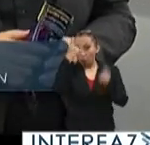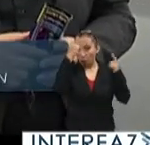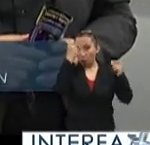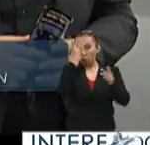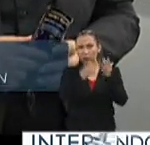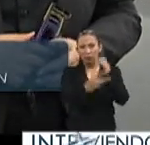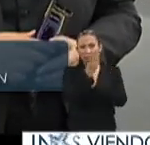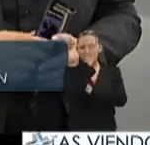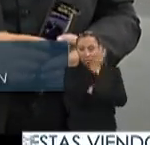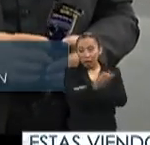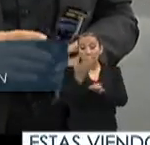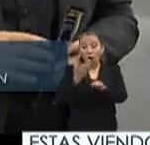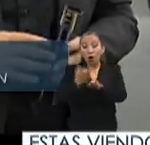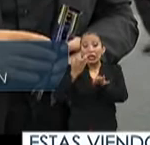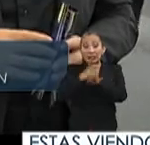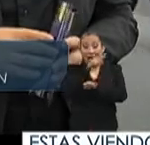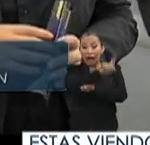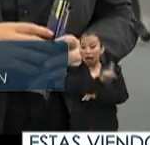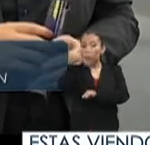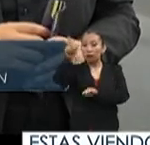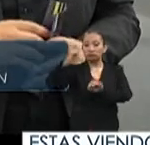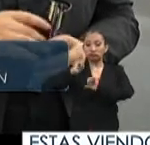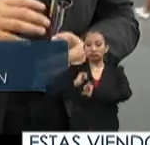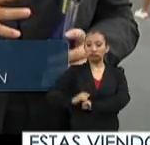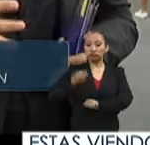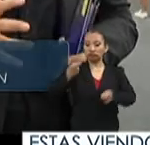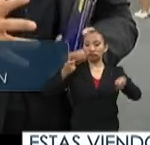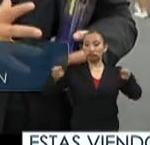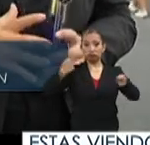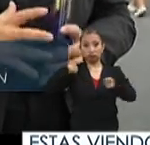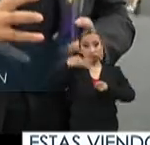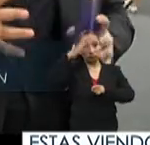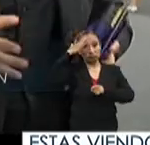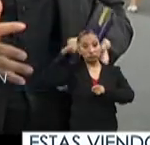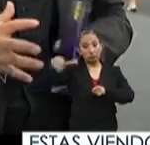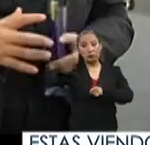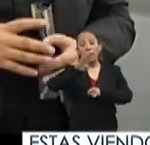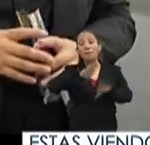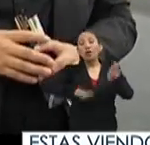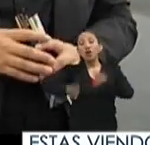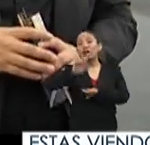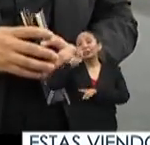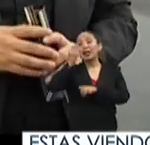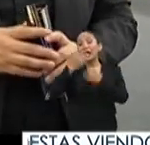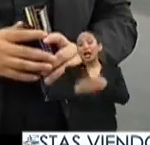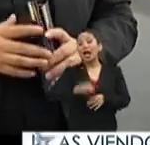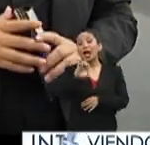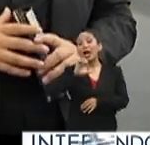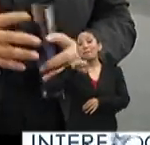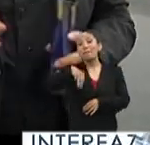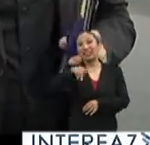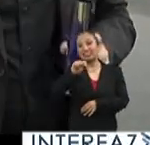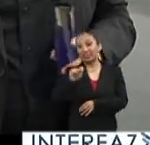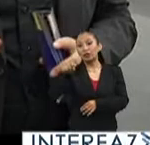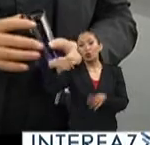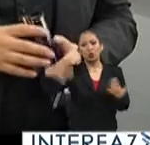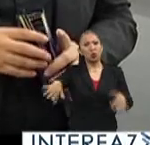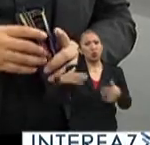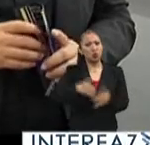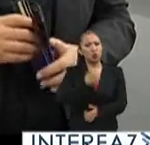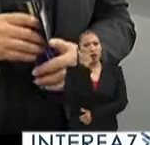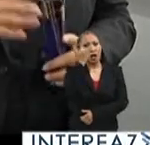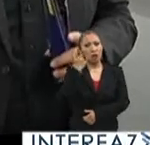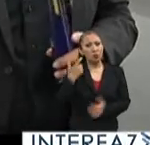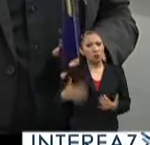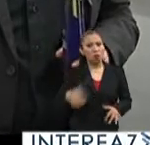en 2003, actualmente él dirige y está a cargo de un área de biotecnología en el MIT, y pues ha sido un estudiante